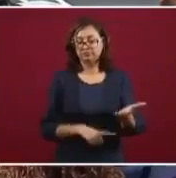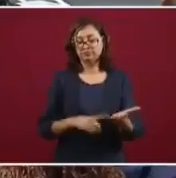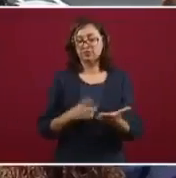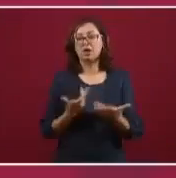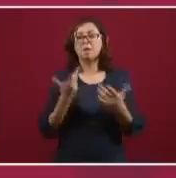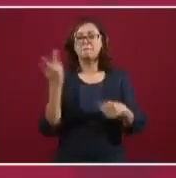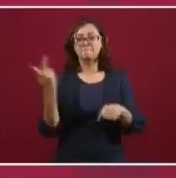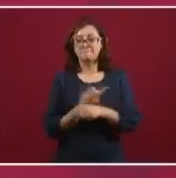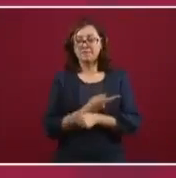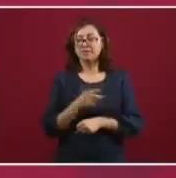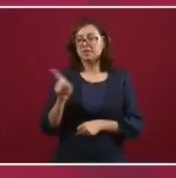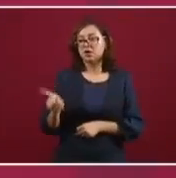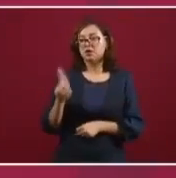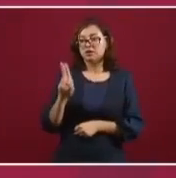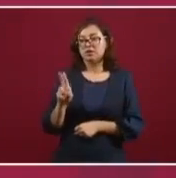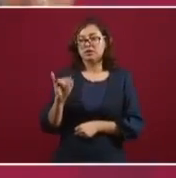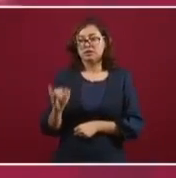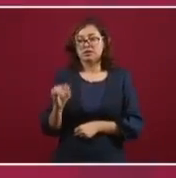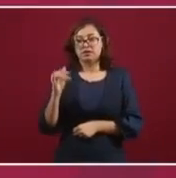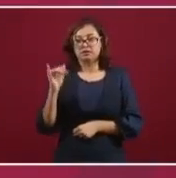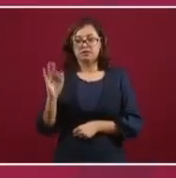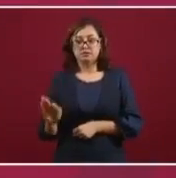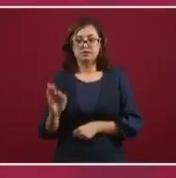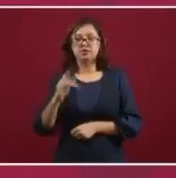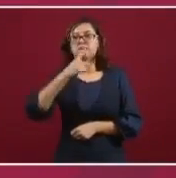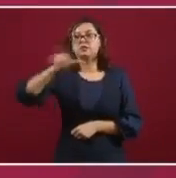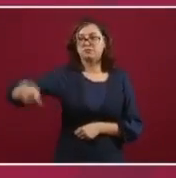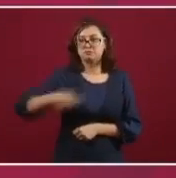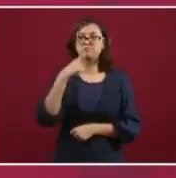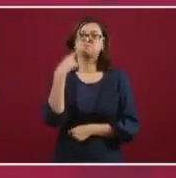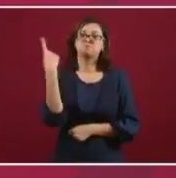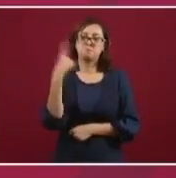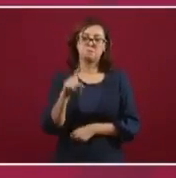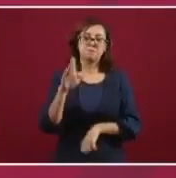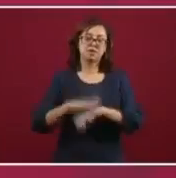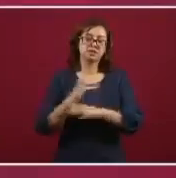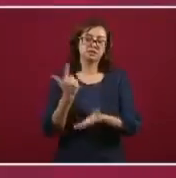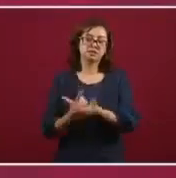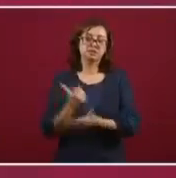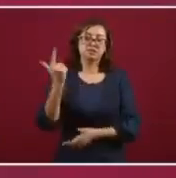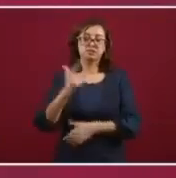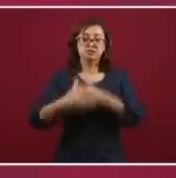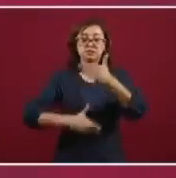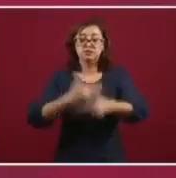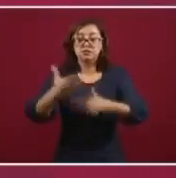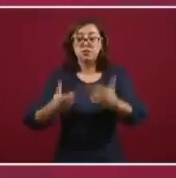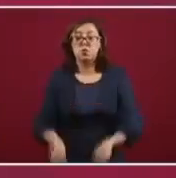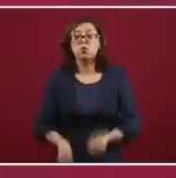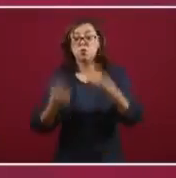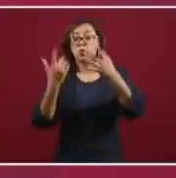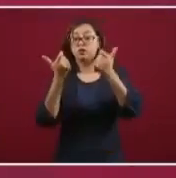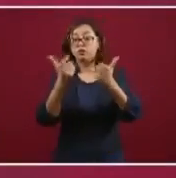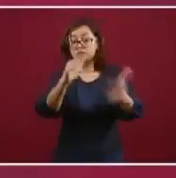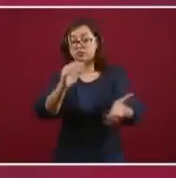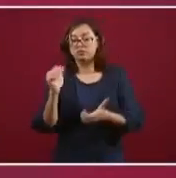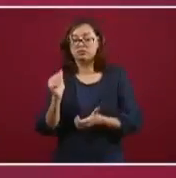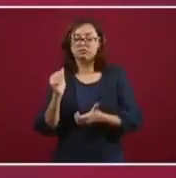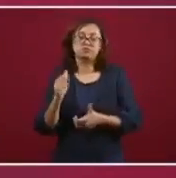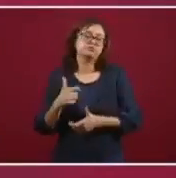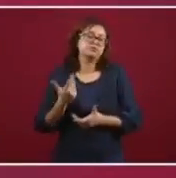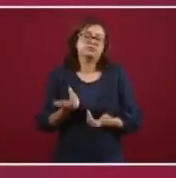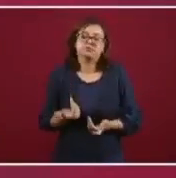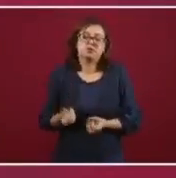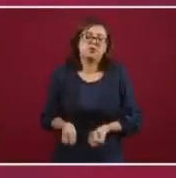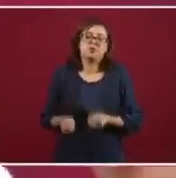de Inteligencia Financiera, congelará las cuentas, de ahí van las denuncias penales y pues de ahí a qué se traduce exactamente en recursos, pues es difícil